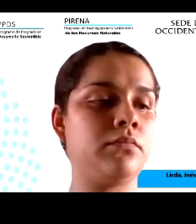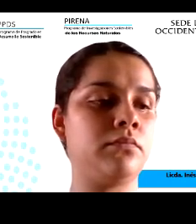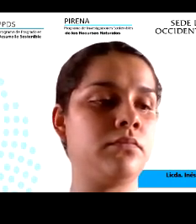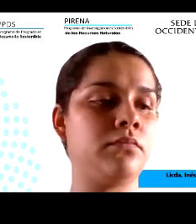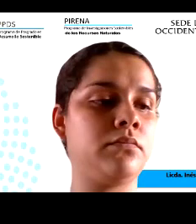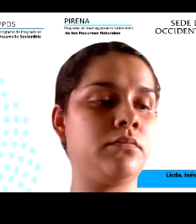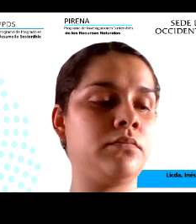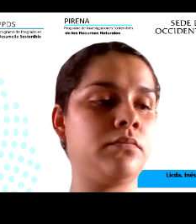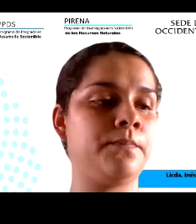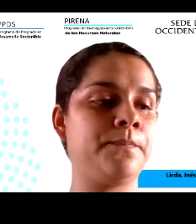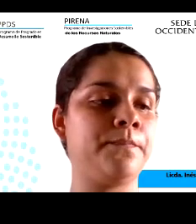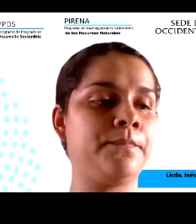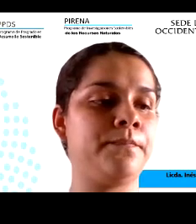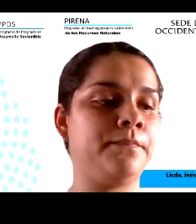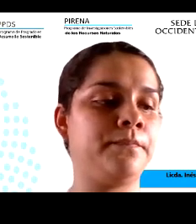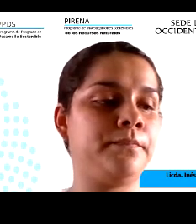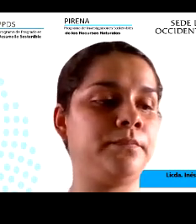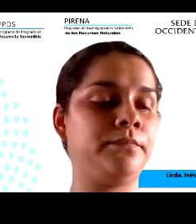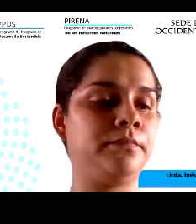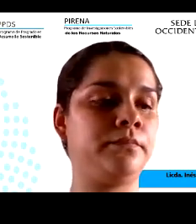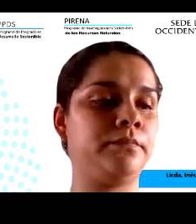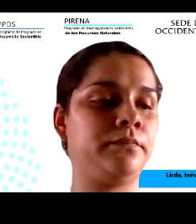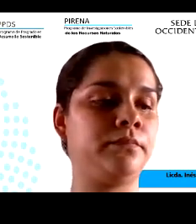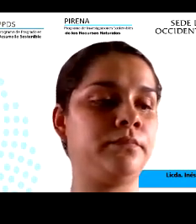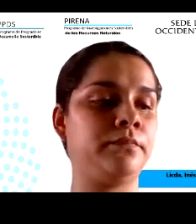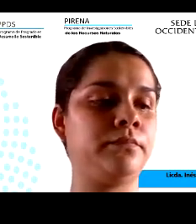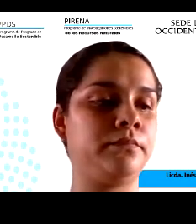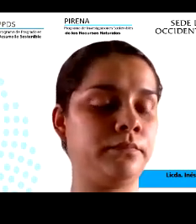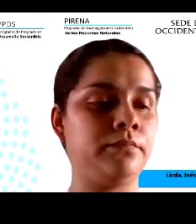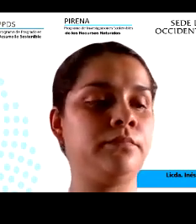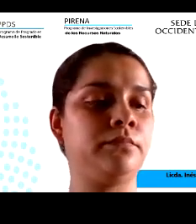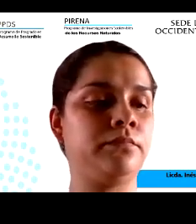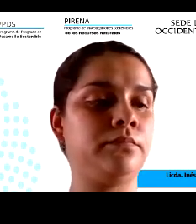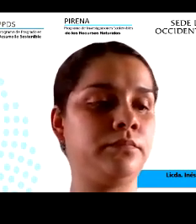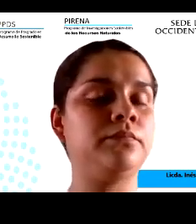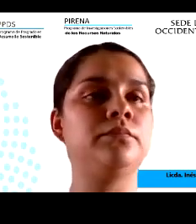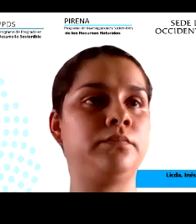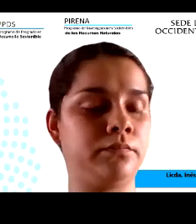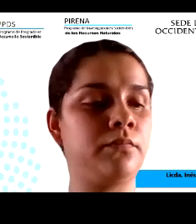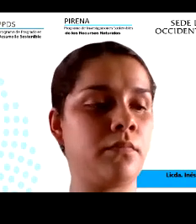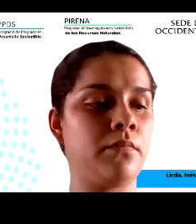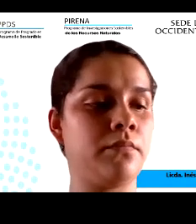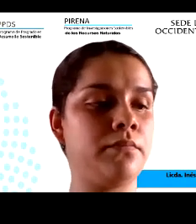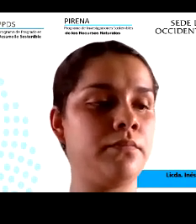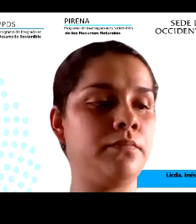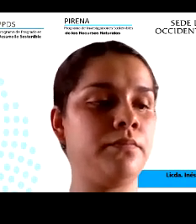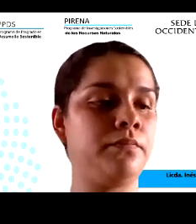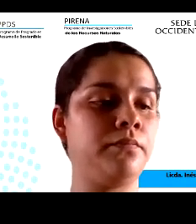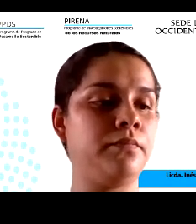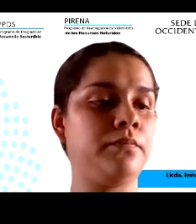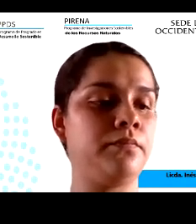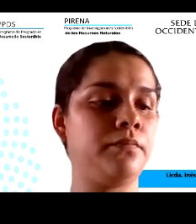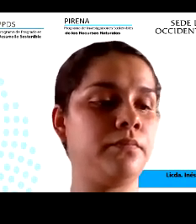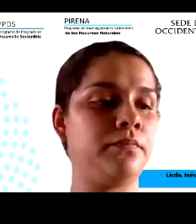plazoletas, y hay que cortar vegetación, pues ahí está precisamente un impacto directo, ¿verdad? Que estás destruyendo parte